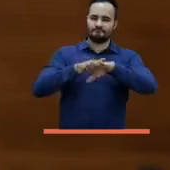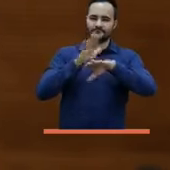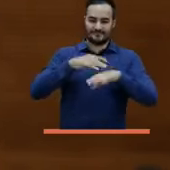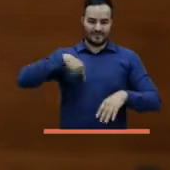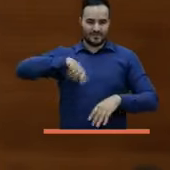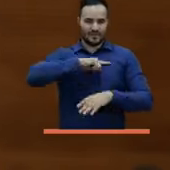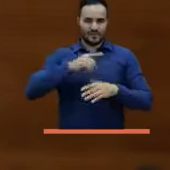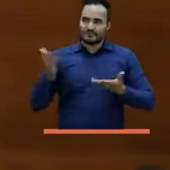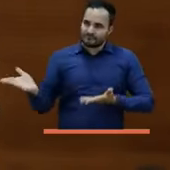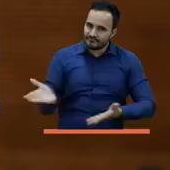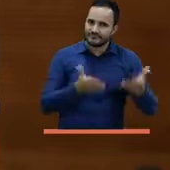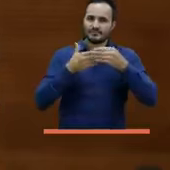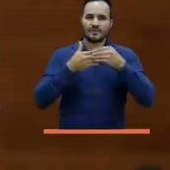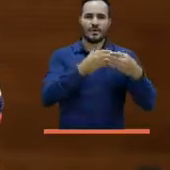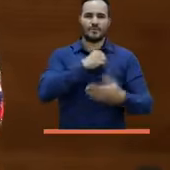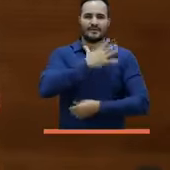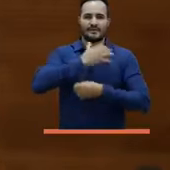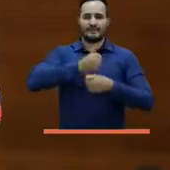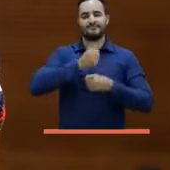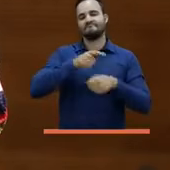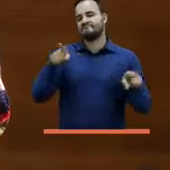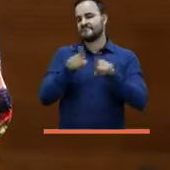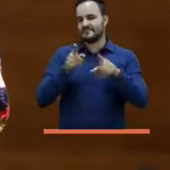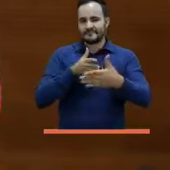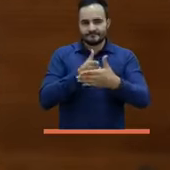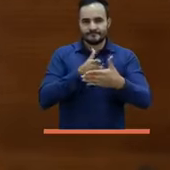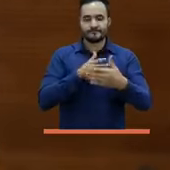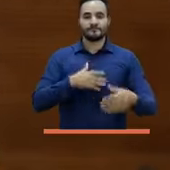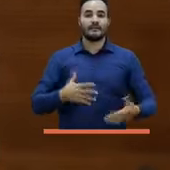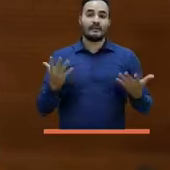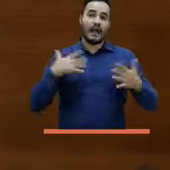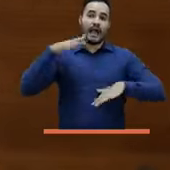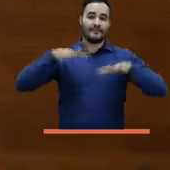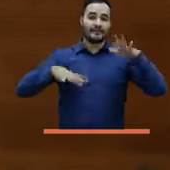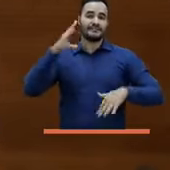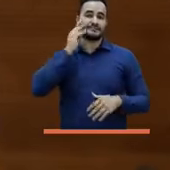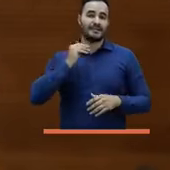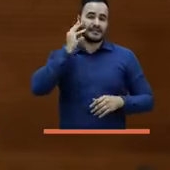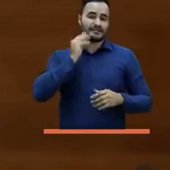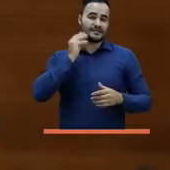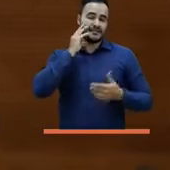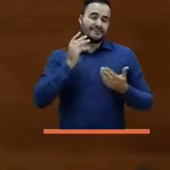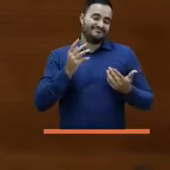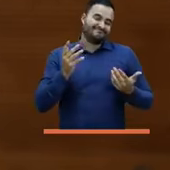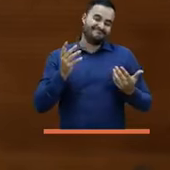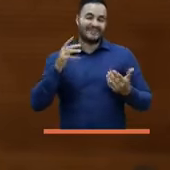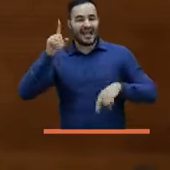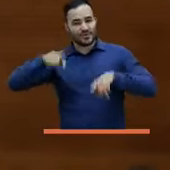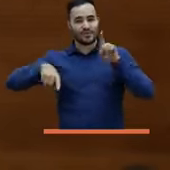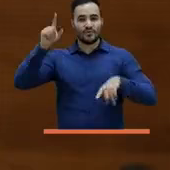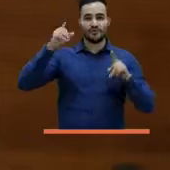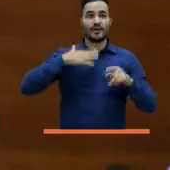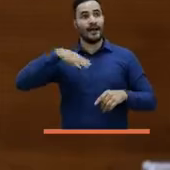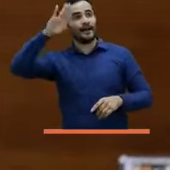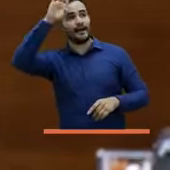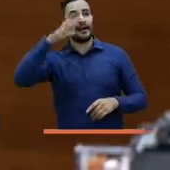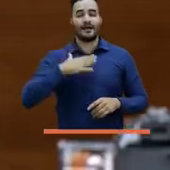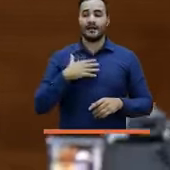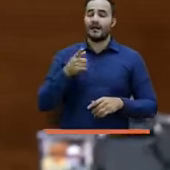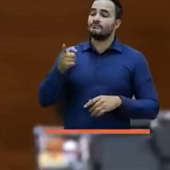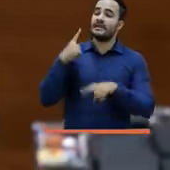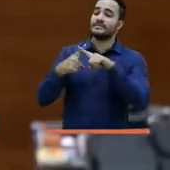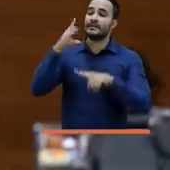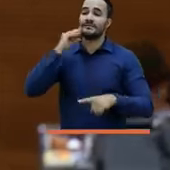a ellas es el tema de experiencia cuántos de nosotros y del público no nos ha pasado que nos preguntan por experiencia pero aún no la tenemos